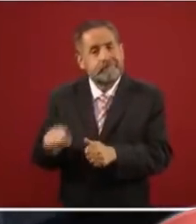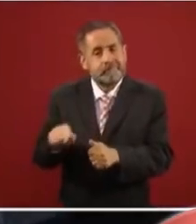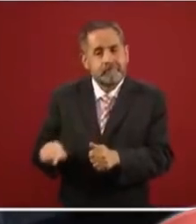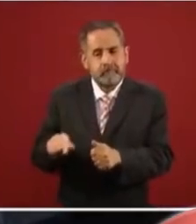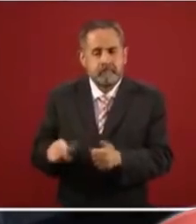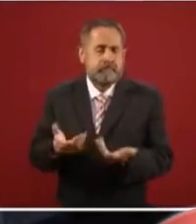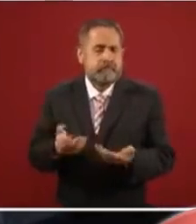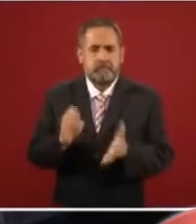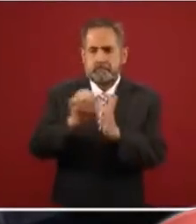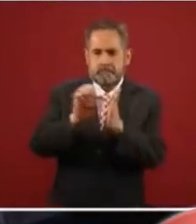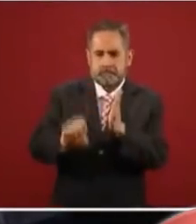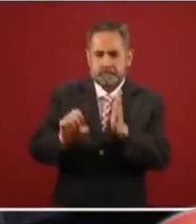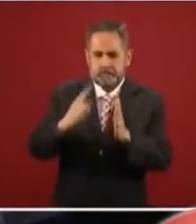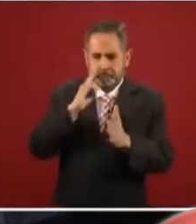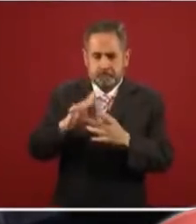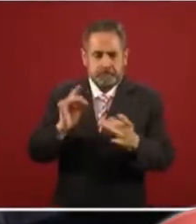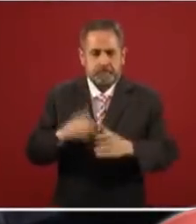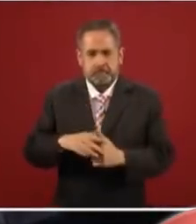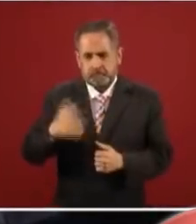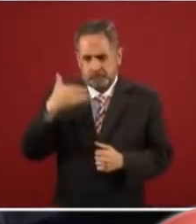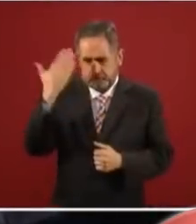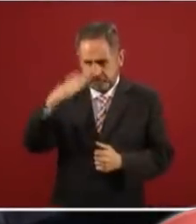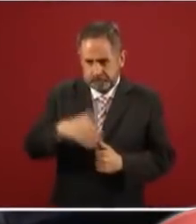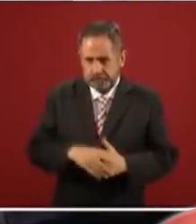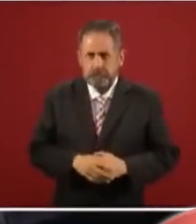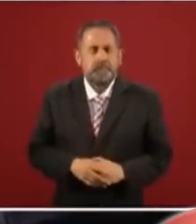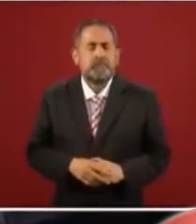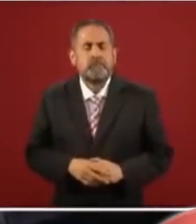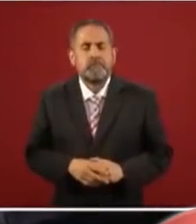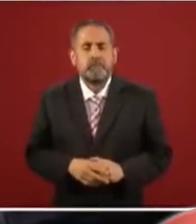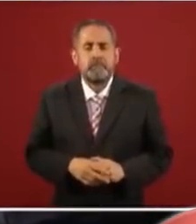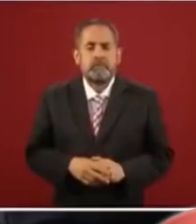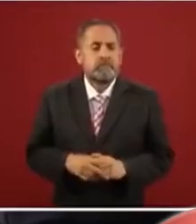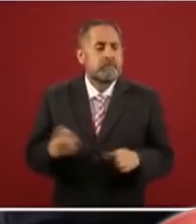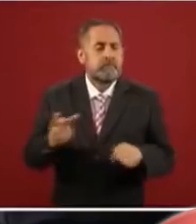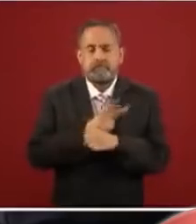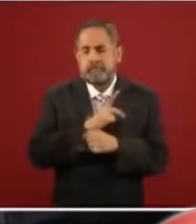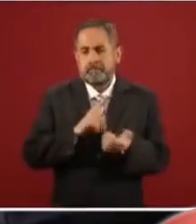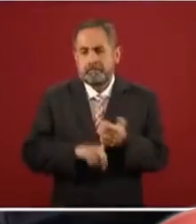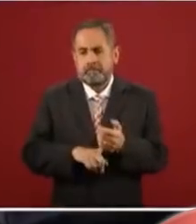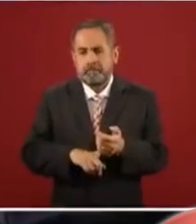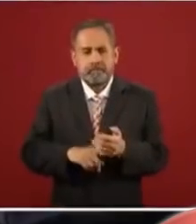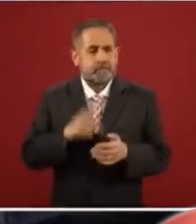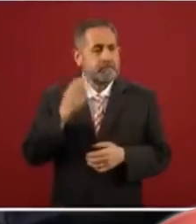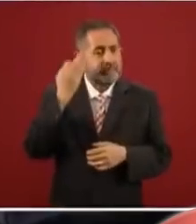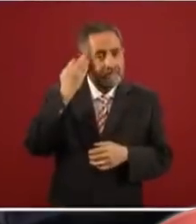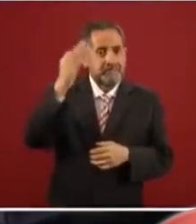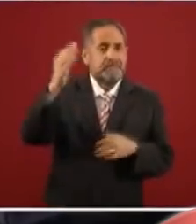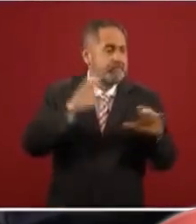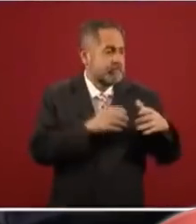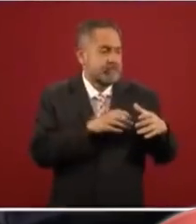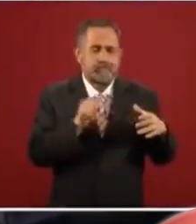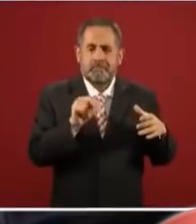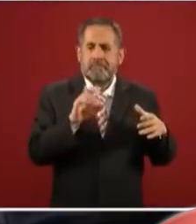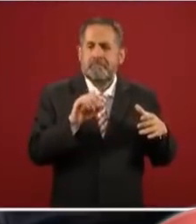Por ejemplo, ¿sabemos el daño que causó el periodo neoliberal